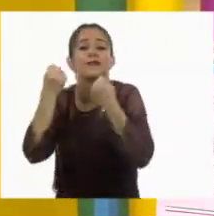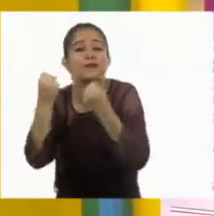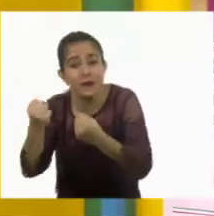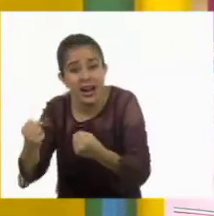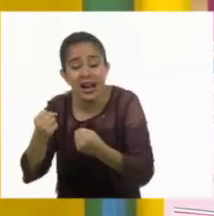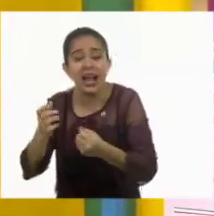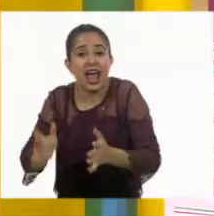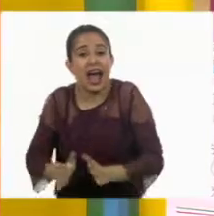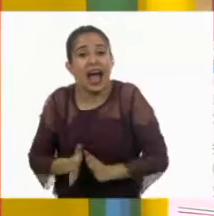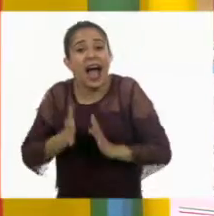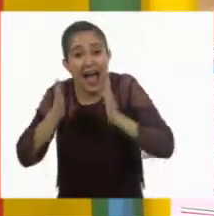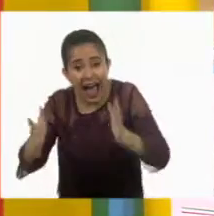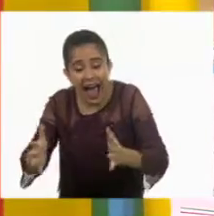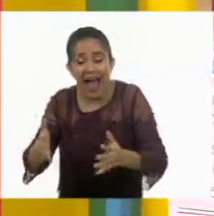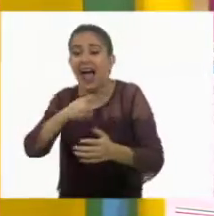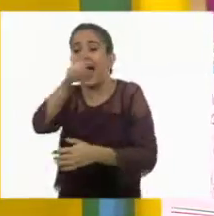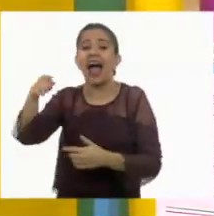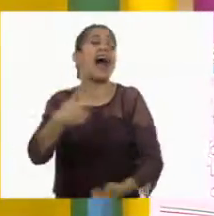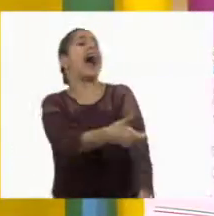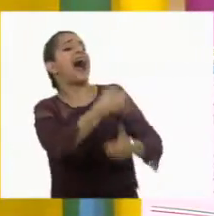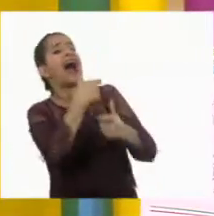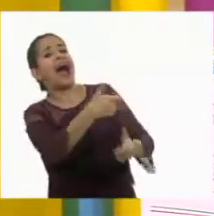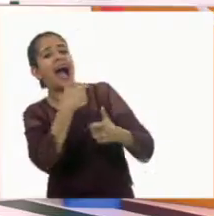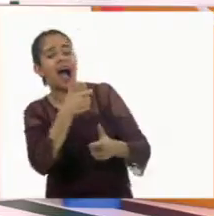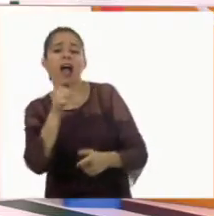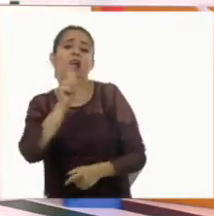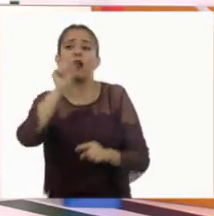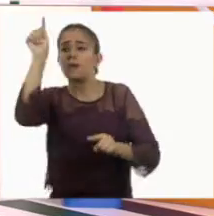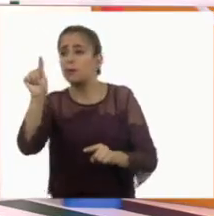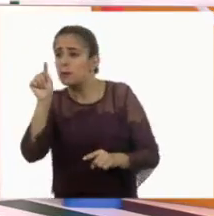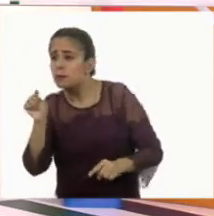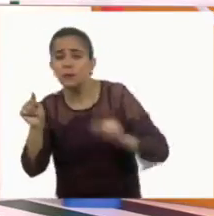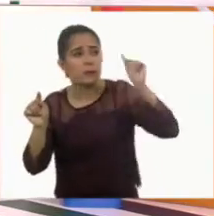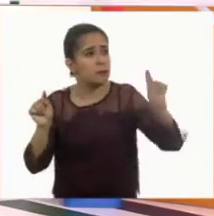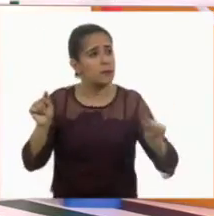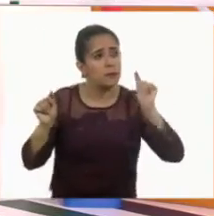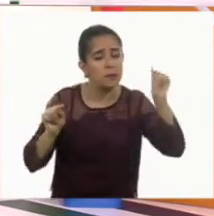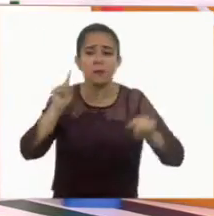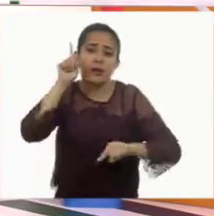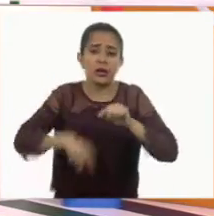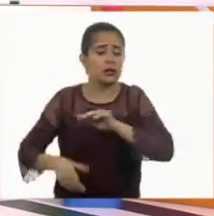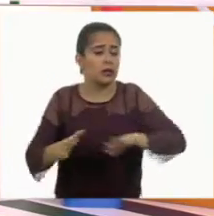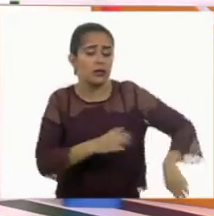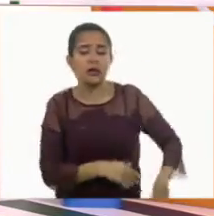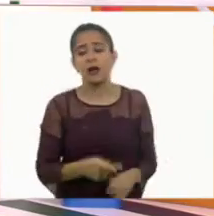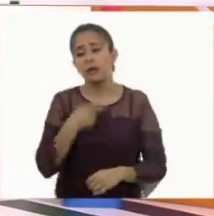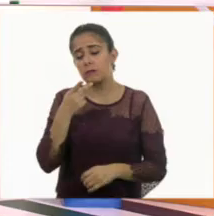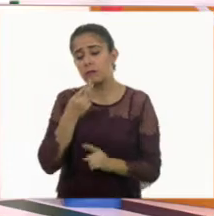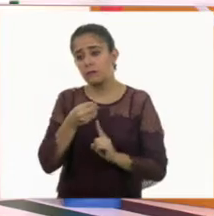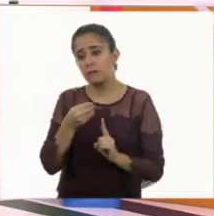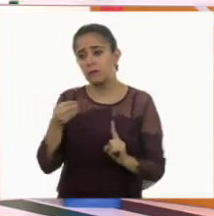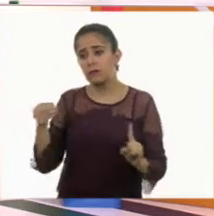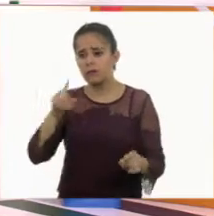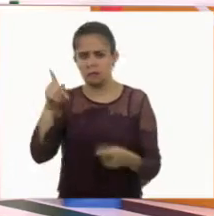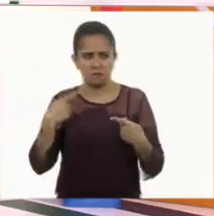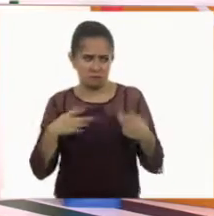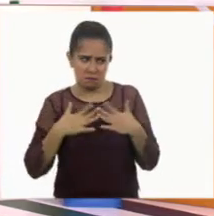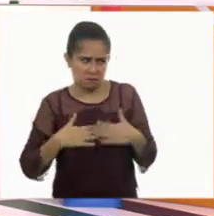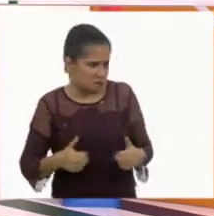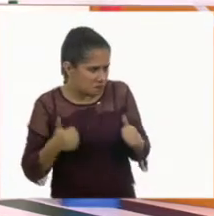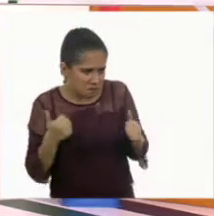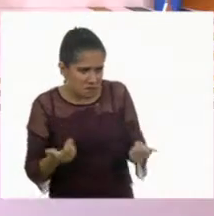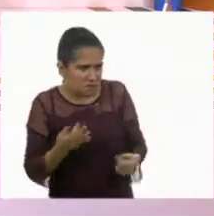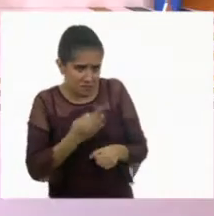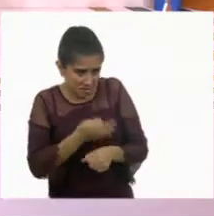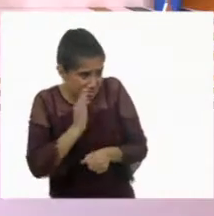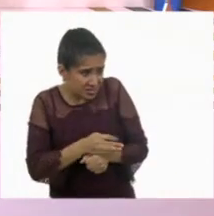después contar el remate y que se puedan reír. El nuestro factor chiste. Exacto. Sorpresa. Exactamente, ese muy factor bien. Sorpresa. ¿Qué te parece entonces